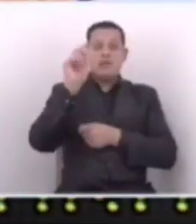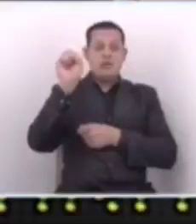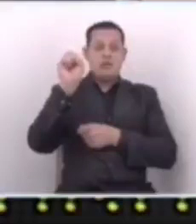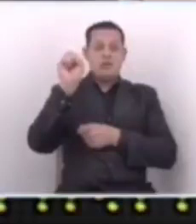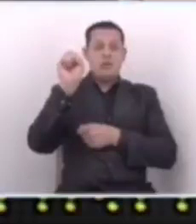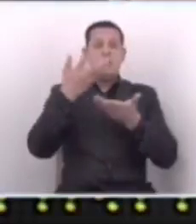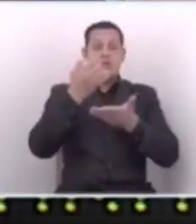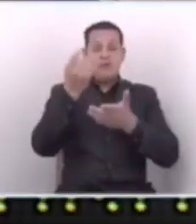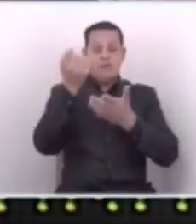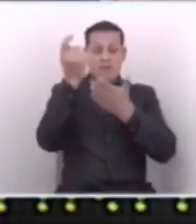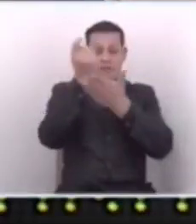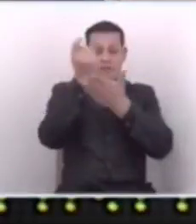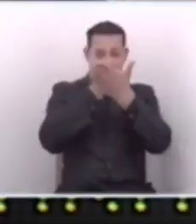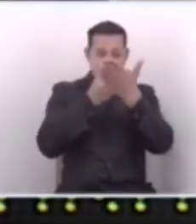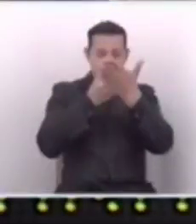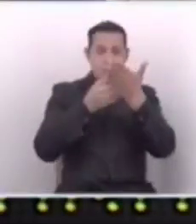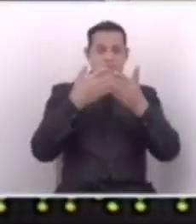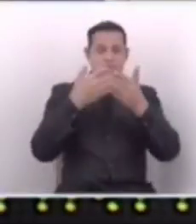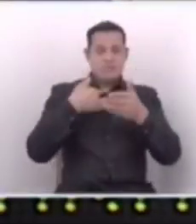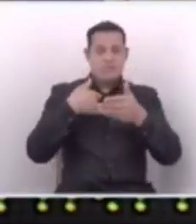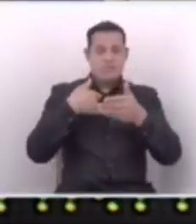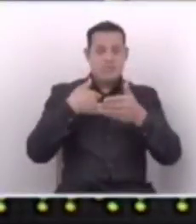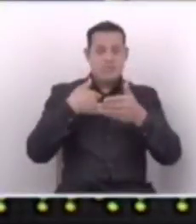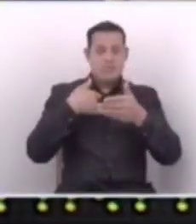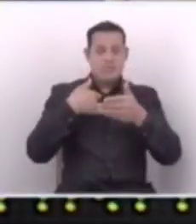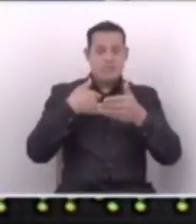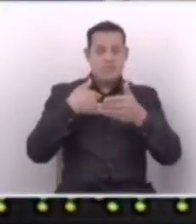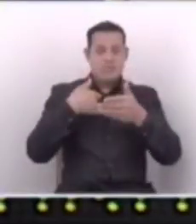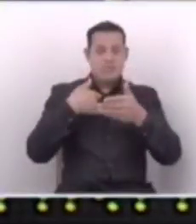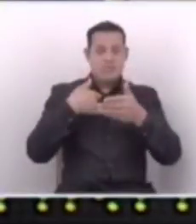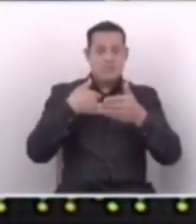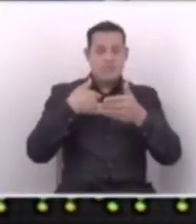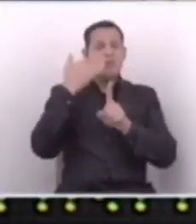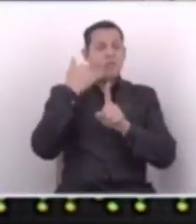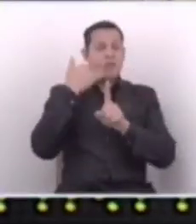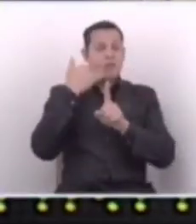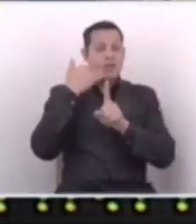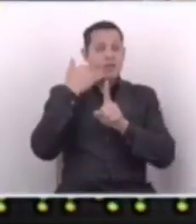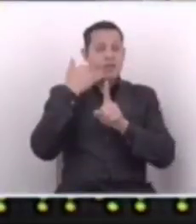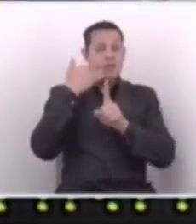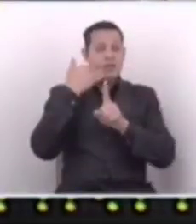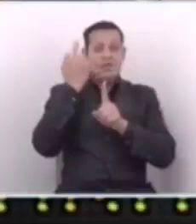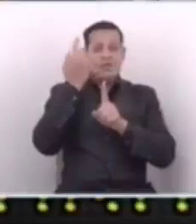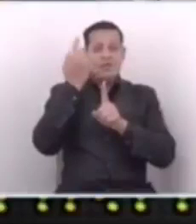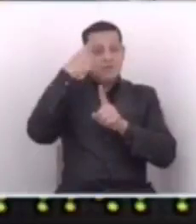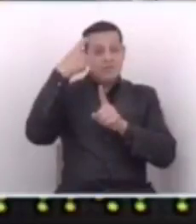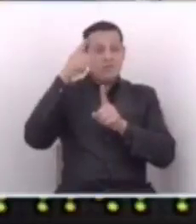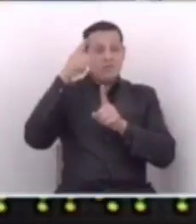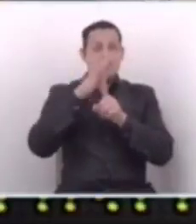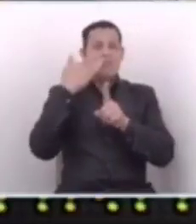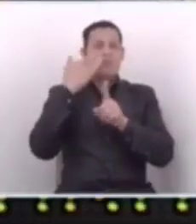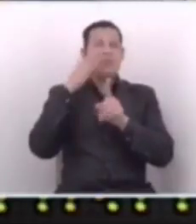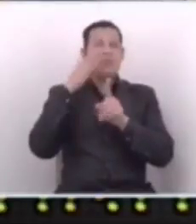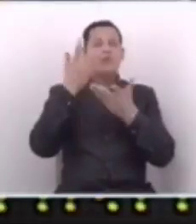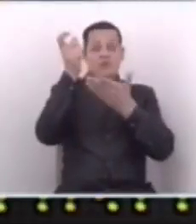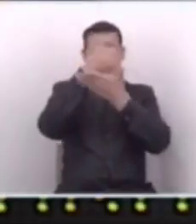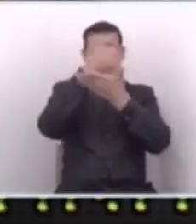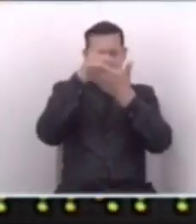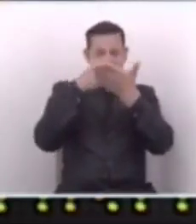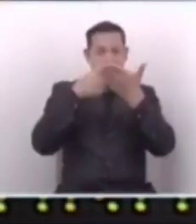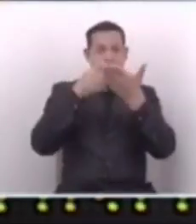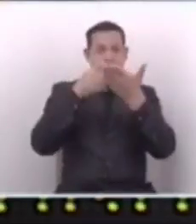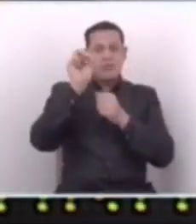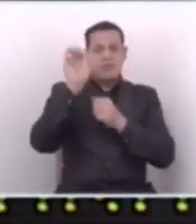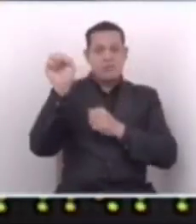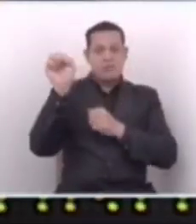tatuado ese nombre. No tiene nada que ver, es un angelito que él recordaba a su mamá solamente. Así